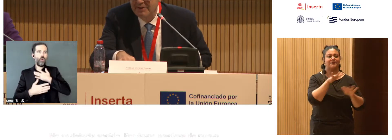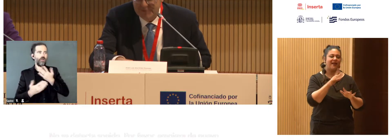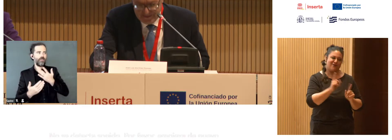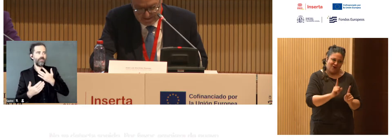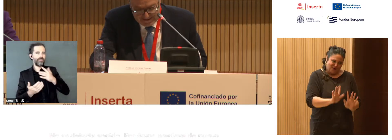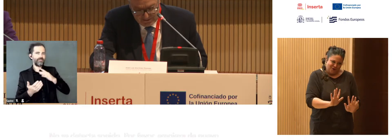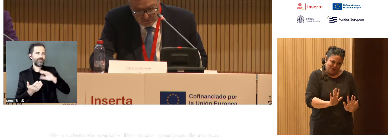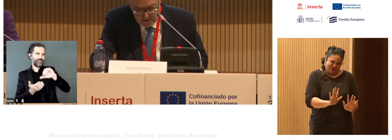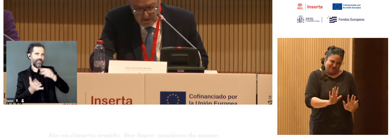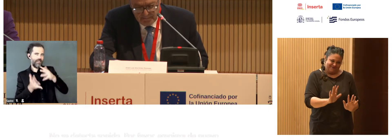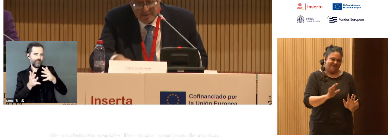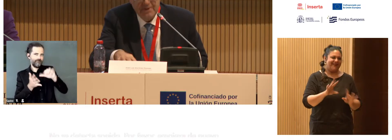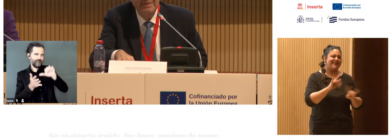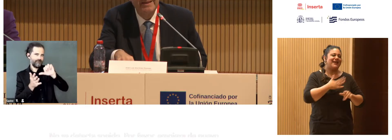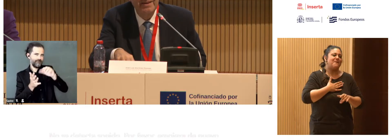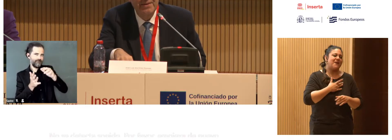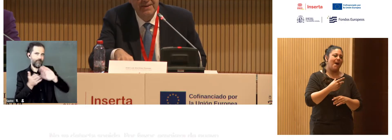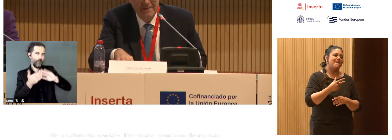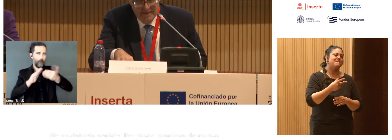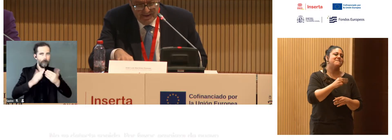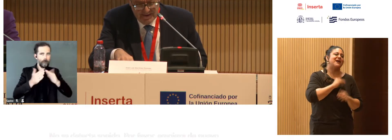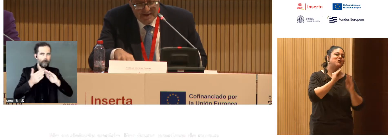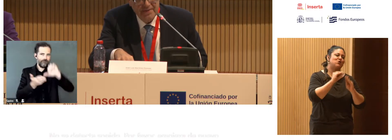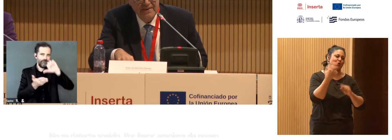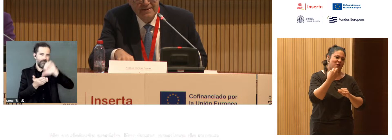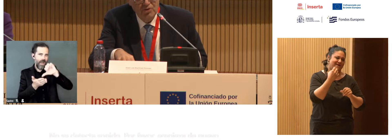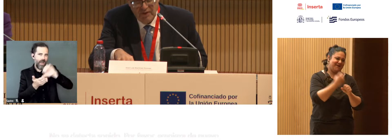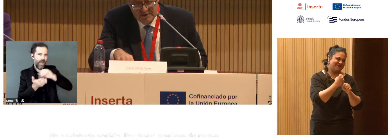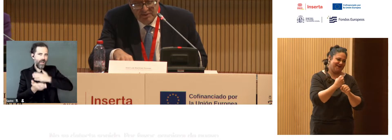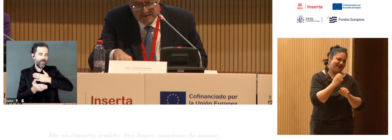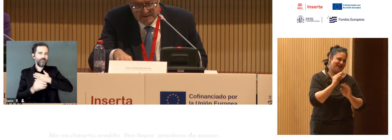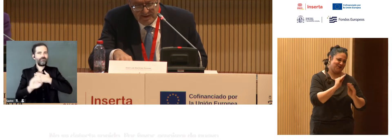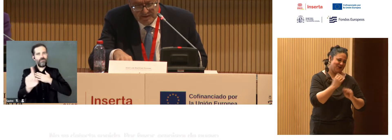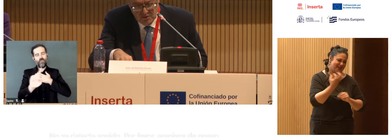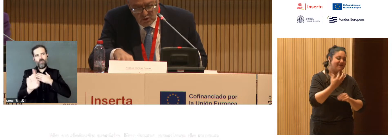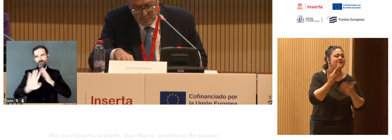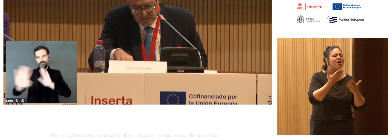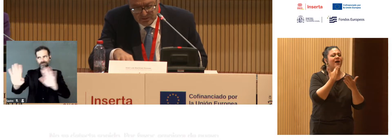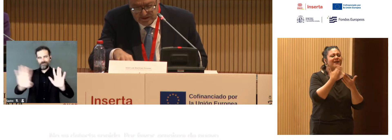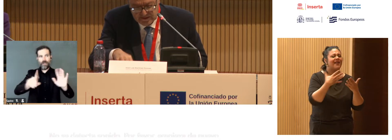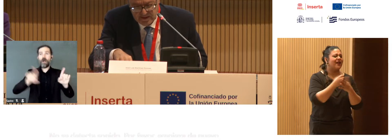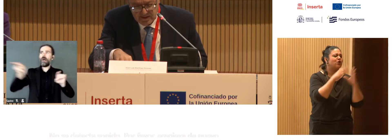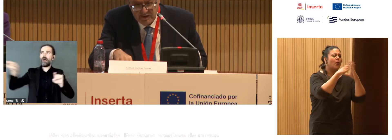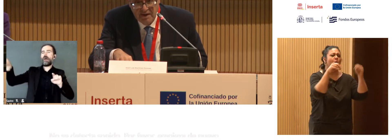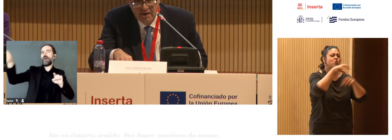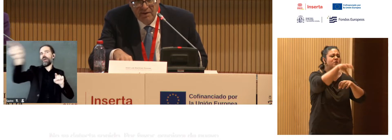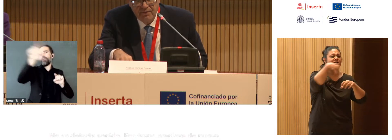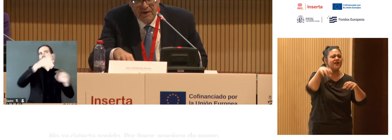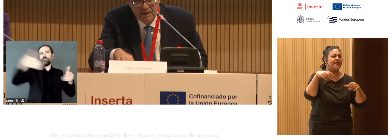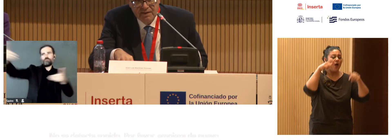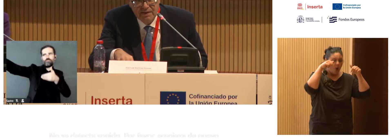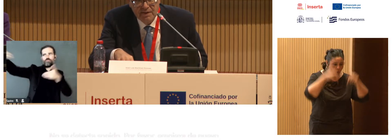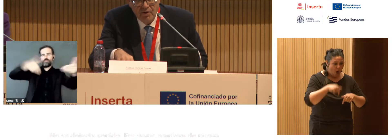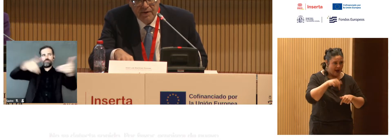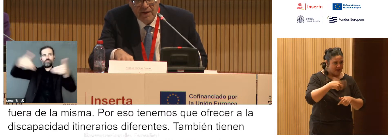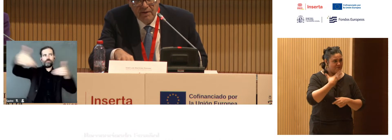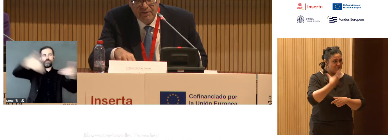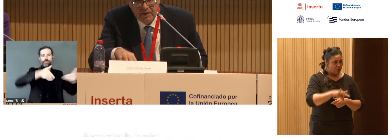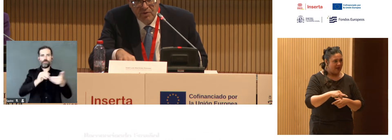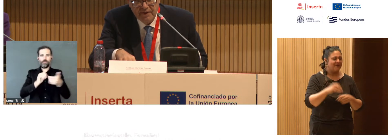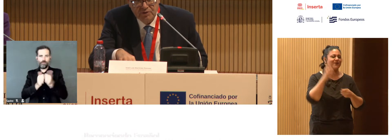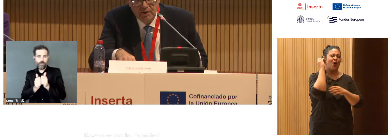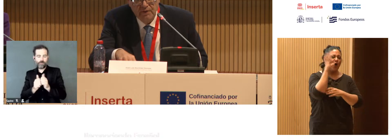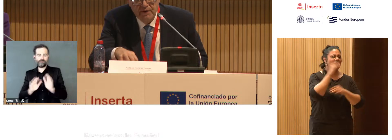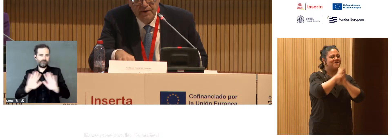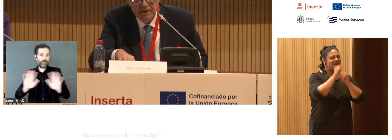los méritos necesarios, pero también he de decir que gracias a todas las universidades hoy podemos estar aquí. Feliz jornada,